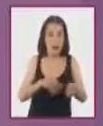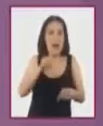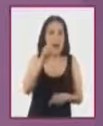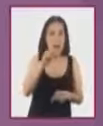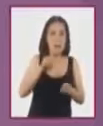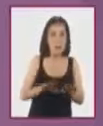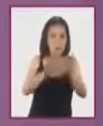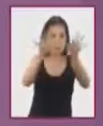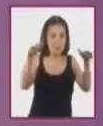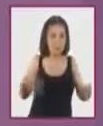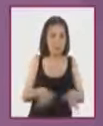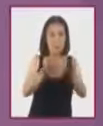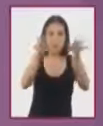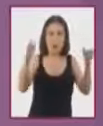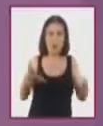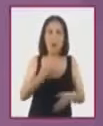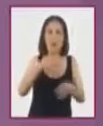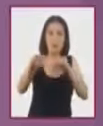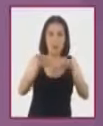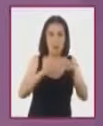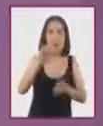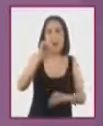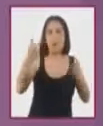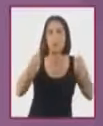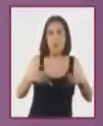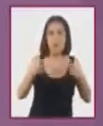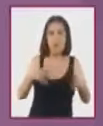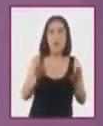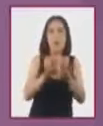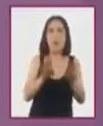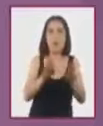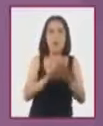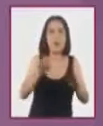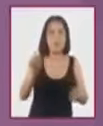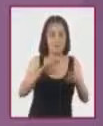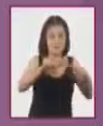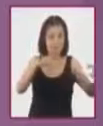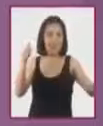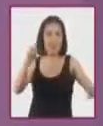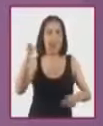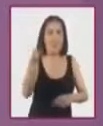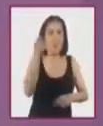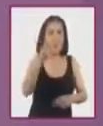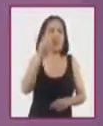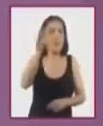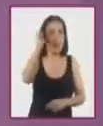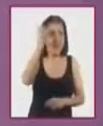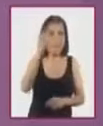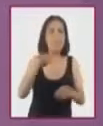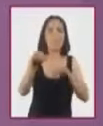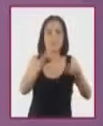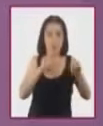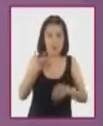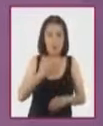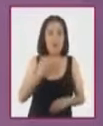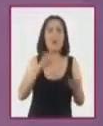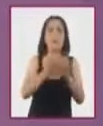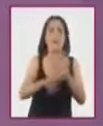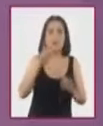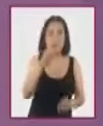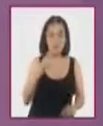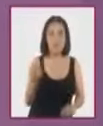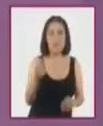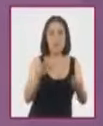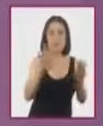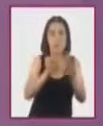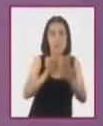una fuente o en una persona que hace suertes con una cuerda. Y aun cuando un cuerpo no se